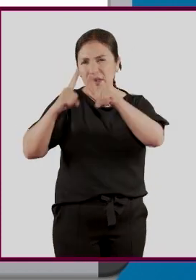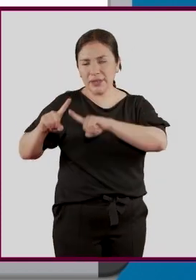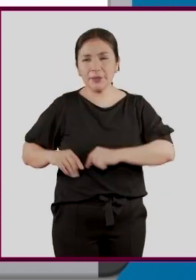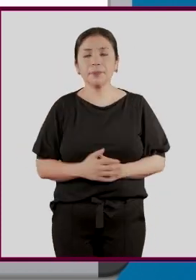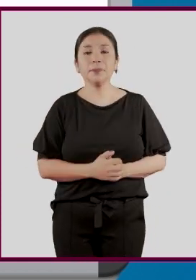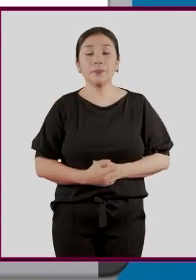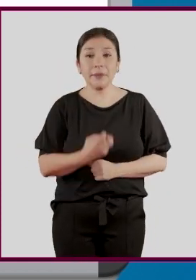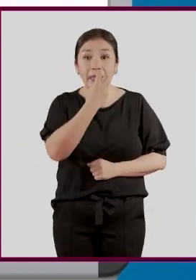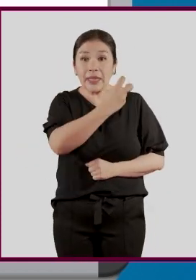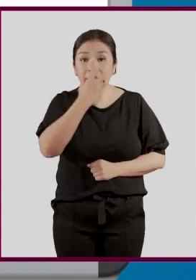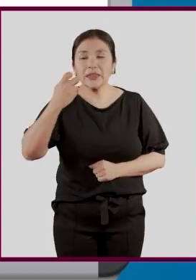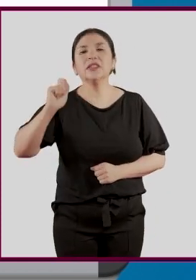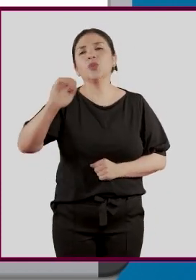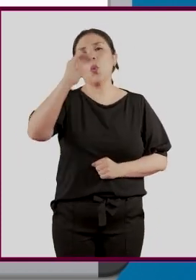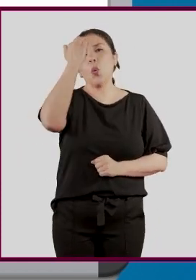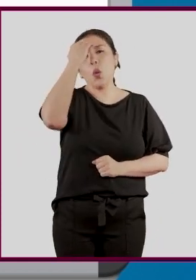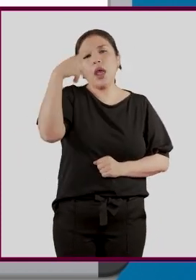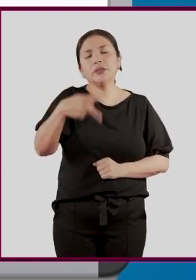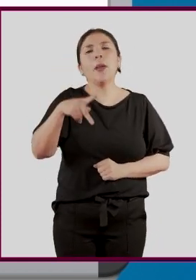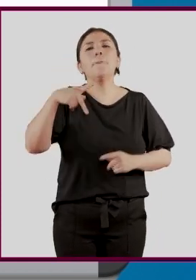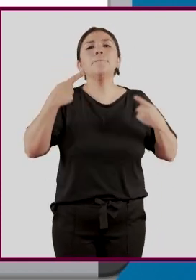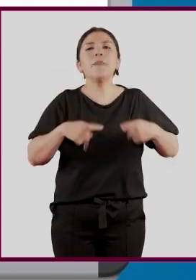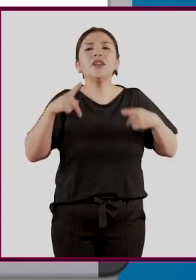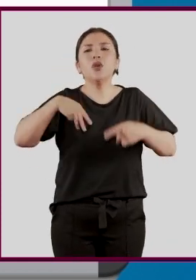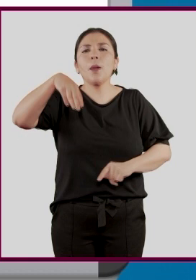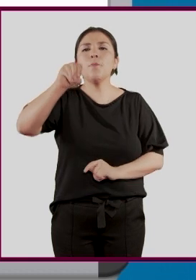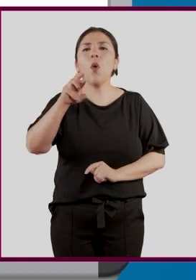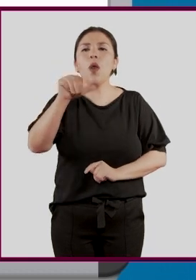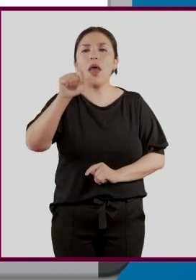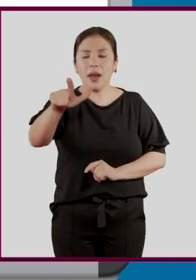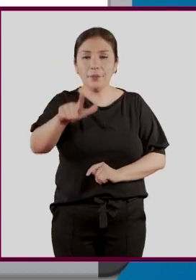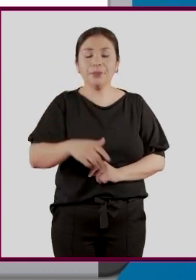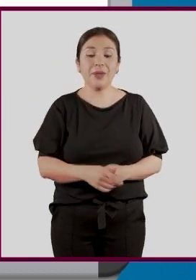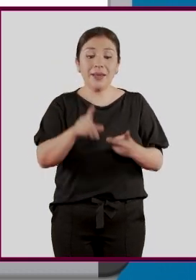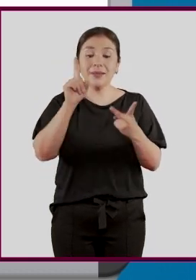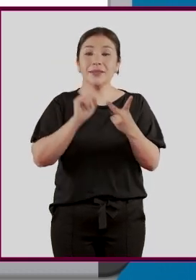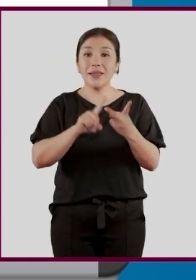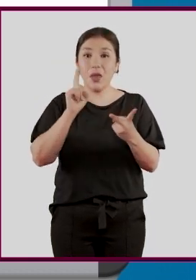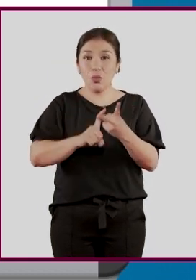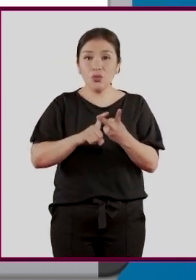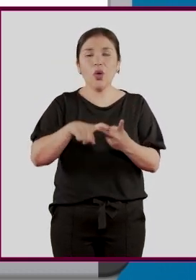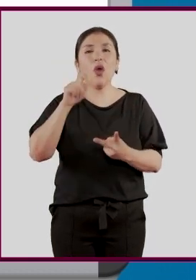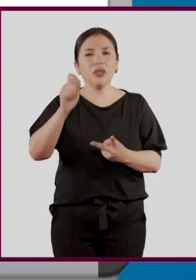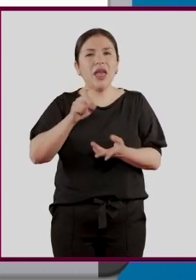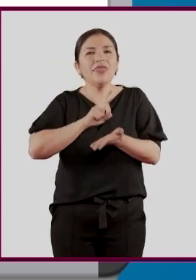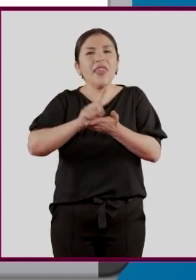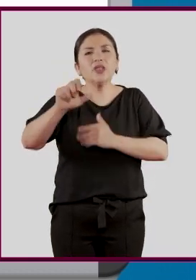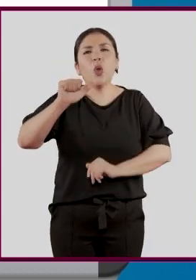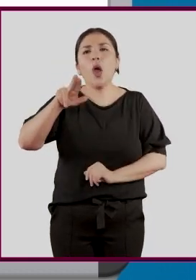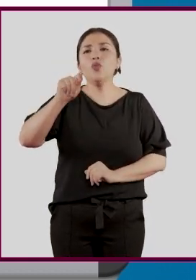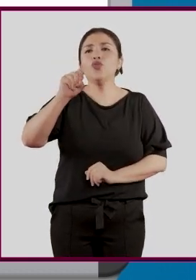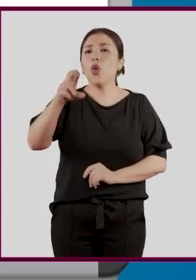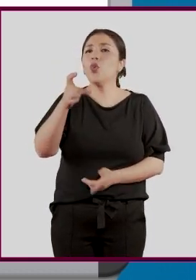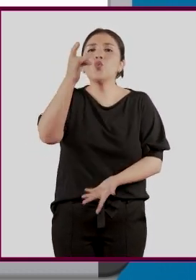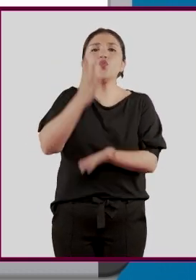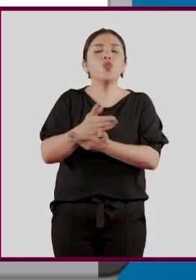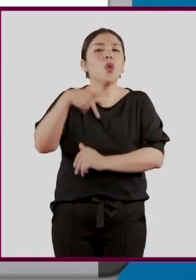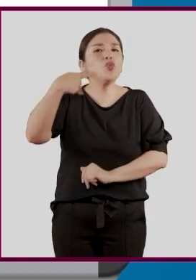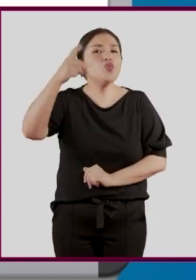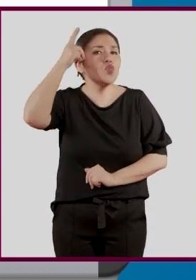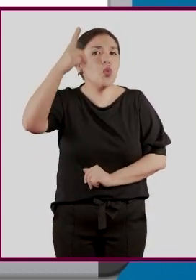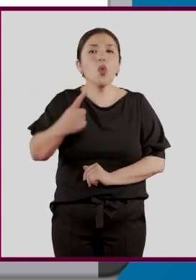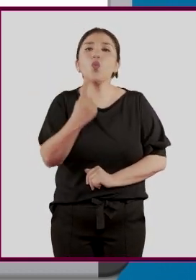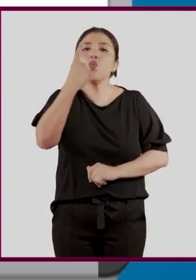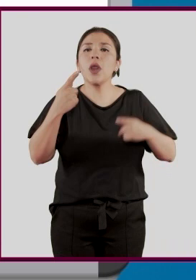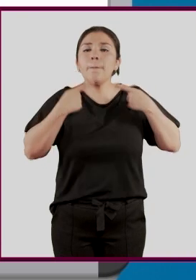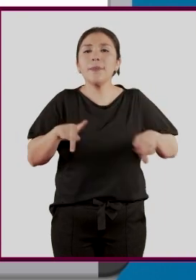sindicatos, etc. Esas son las conocidas como personas morales. La segunda, la propiedad de derechos de autor, solo puede